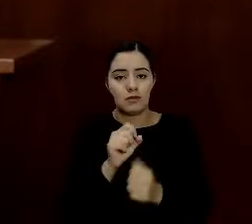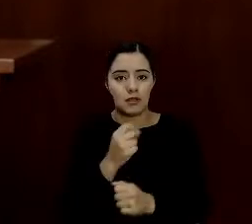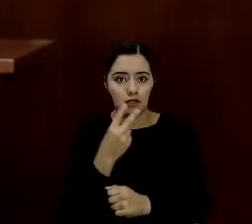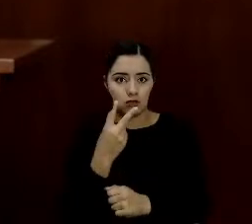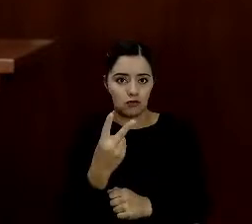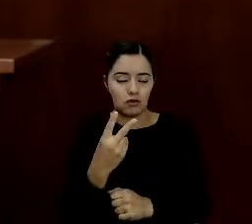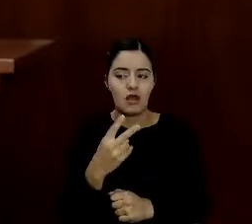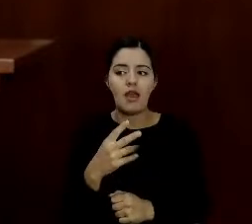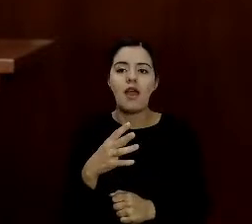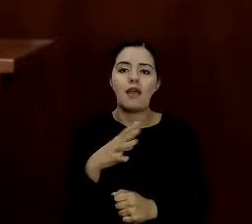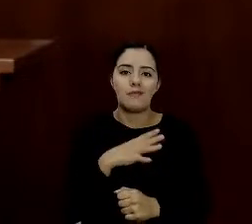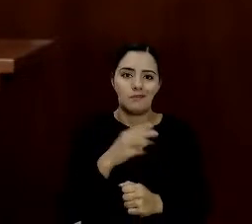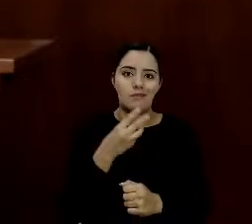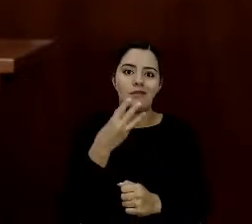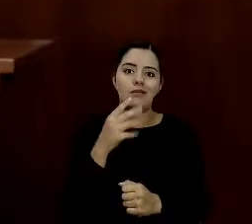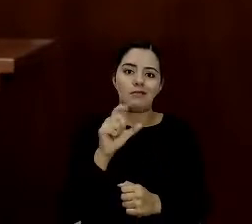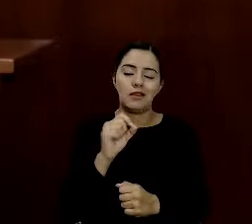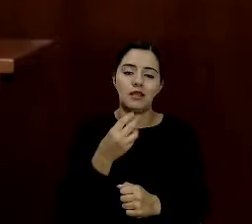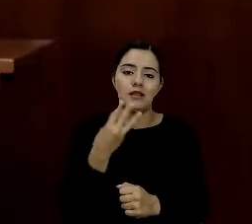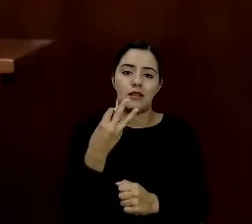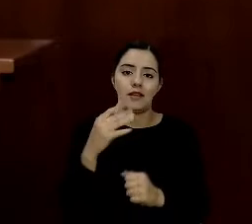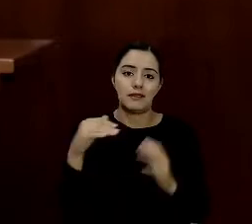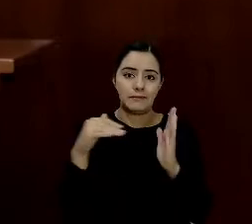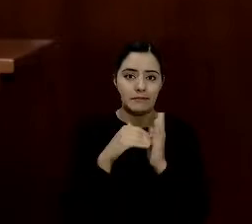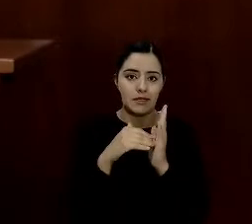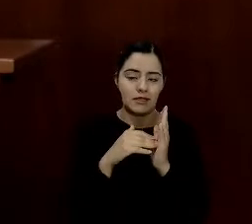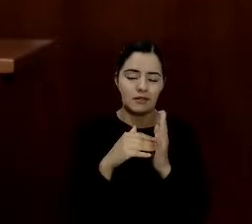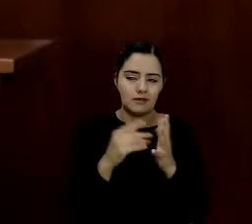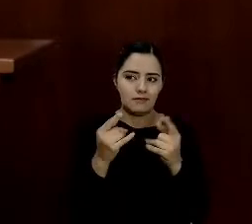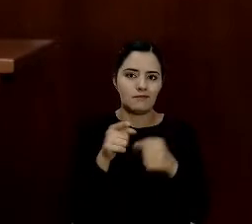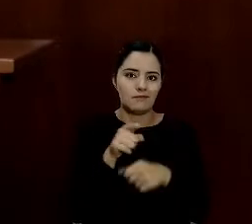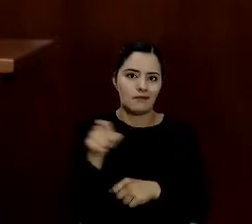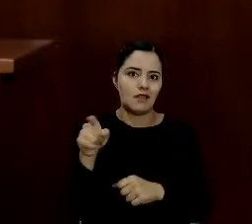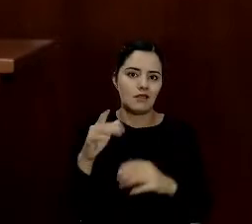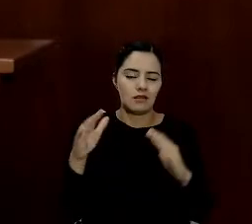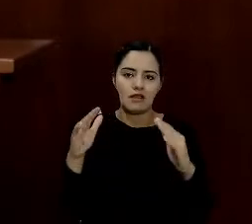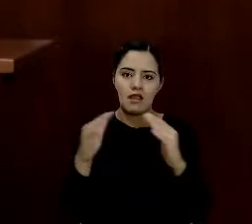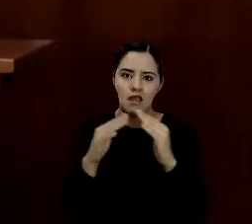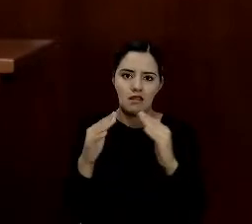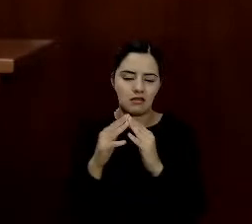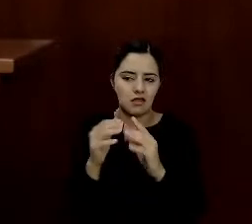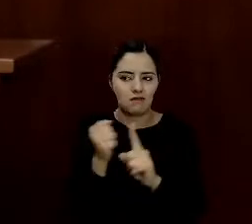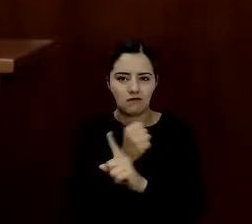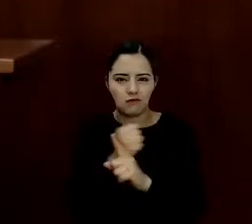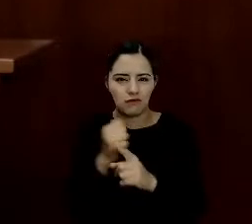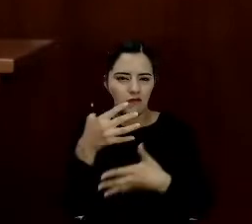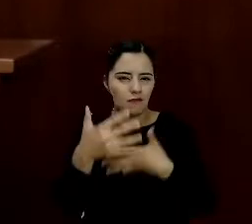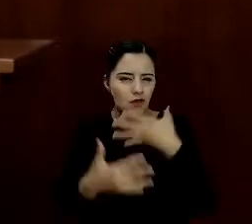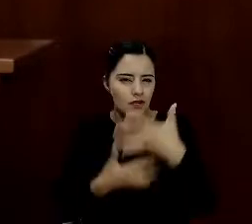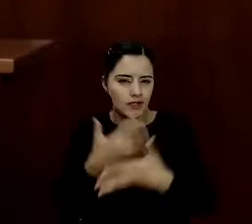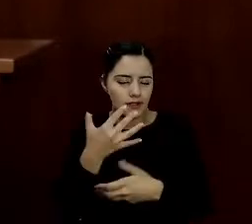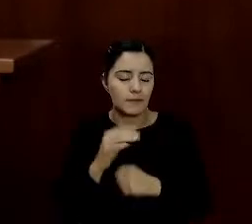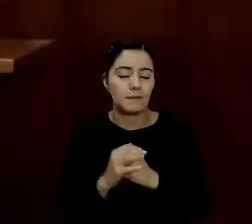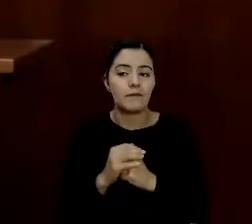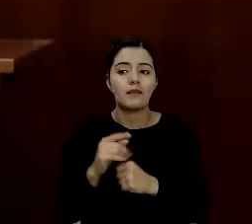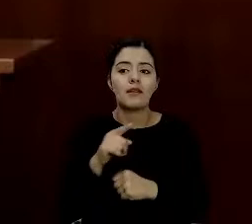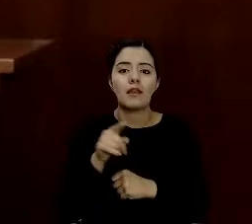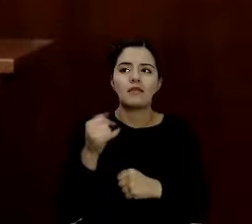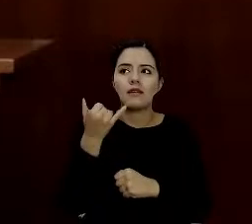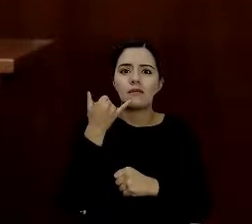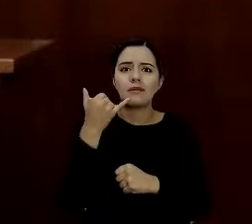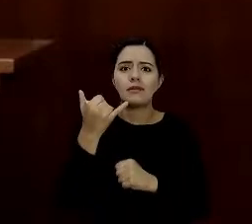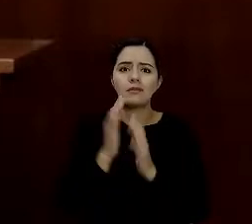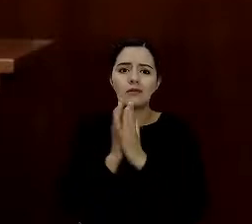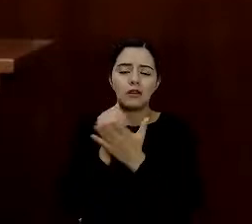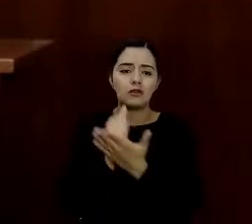mil 23 casos por violencia familiar mientras que al hablar de llamadas por violencia de género se contabilizaron